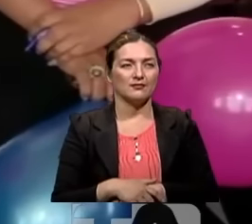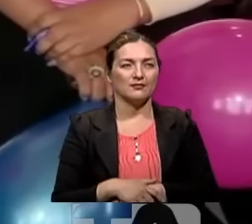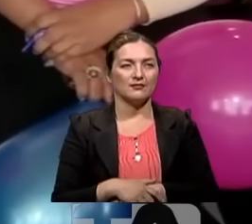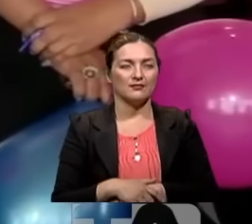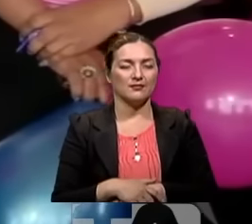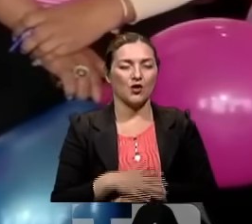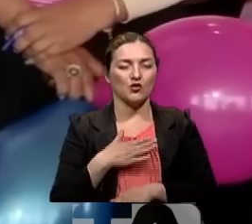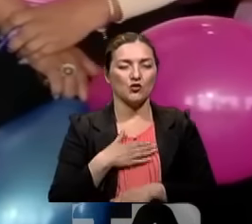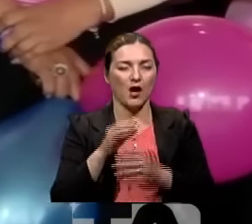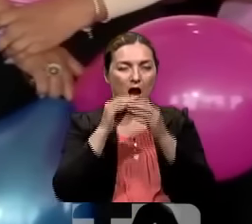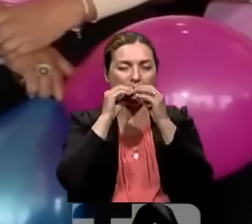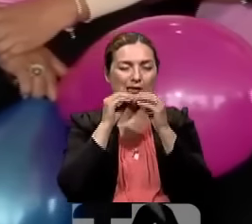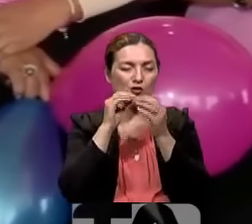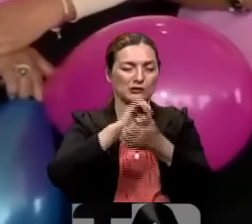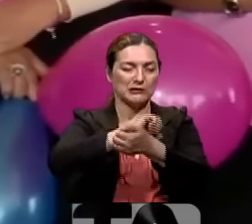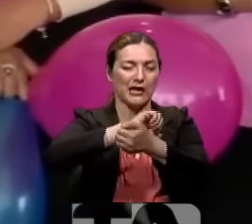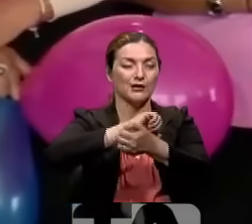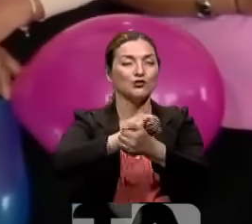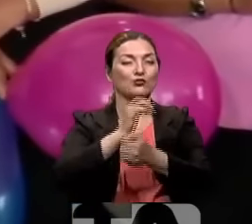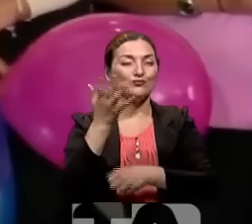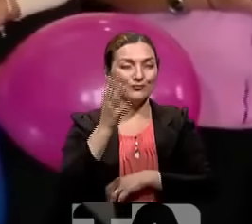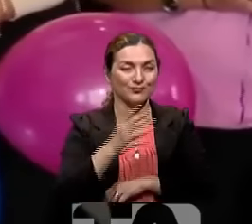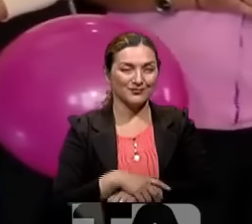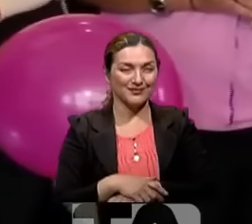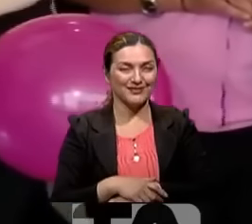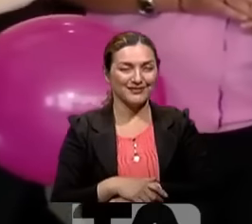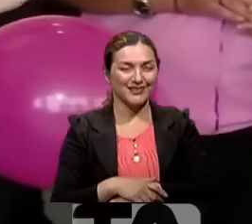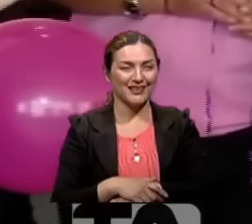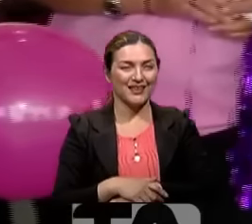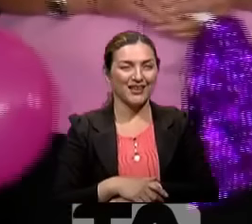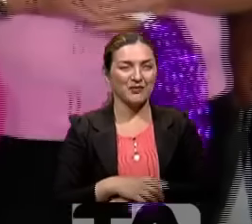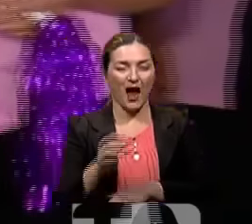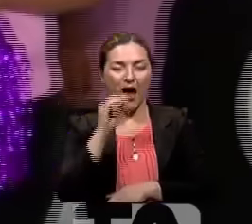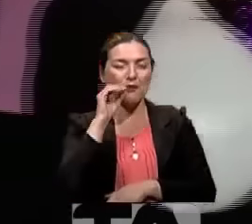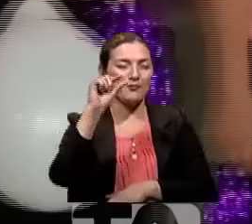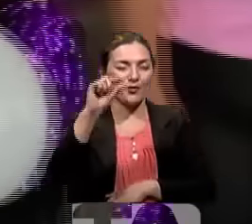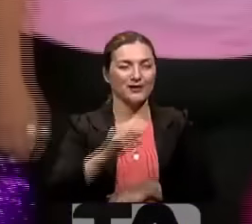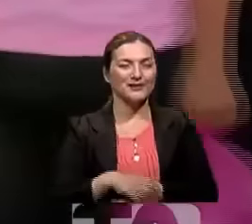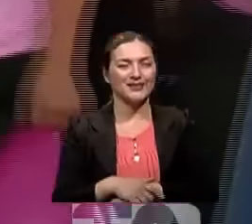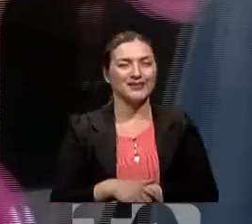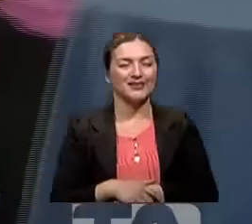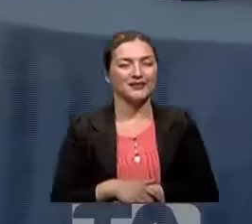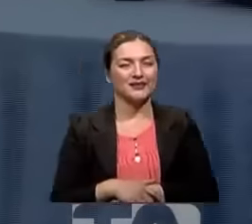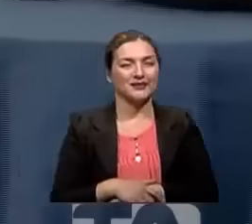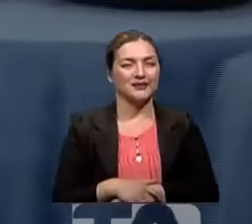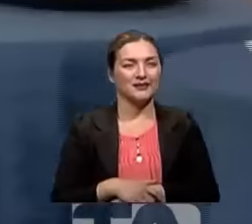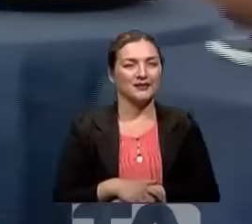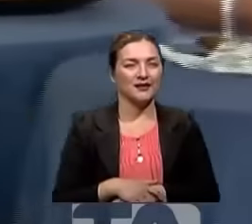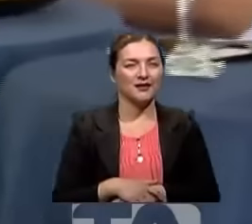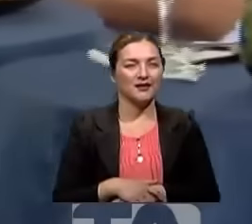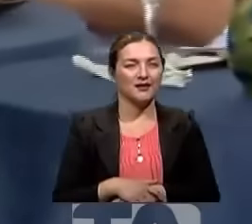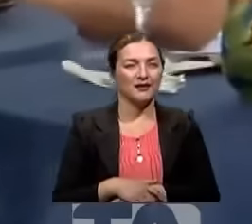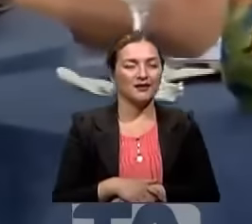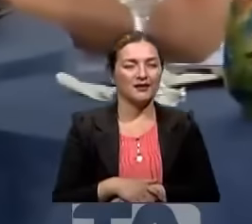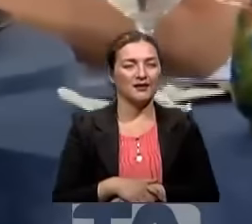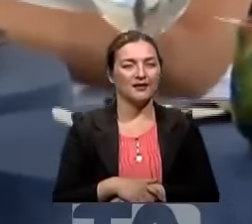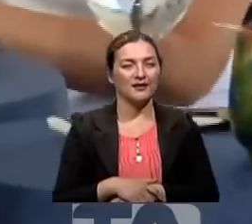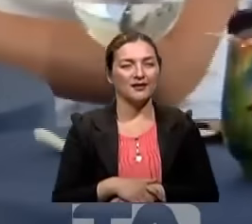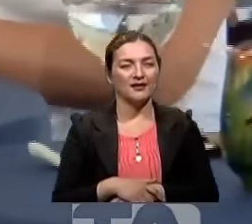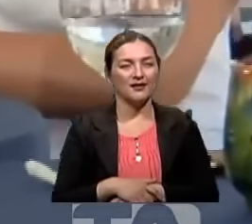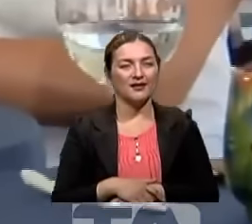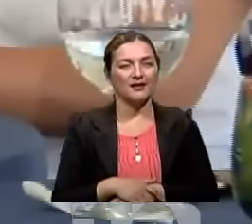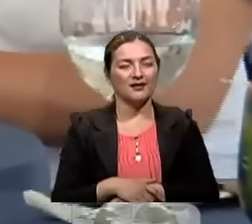con queso, miel, y no sé si me puedes ayudar ahí con un pequeño pedacito. Vamos por acá, vamos a probar esta guagua. Si me,